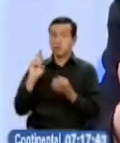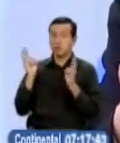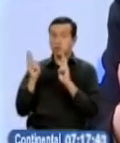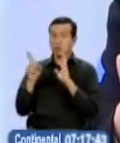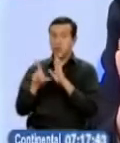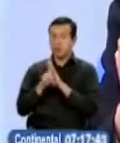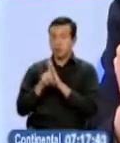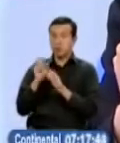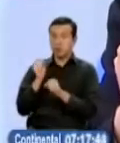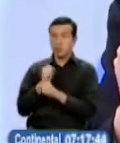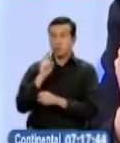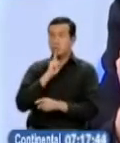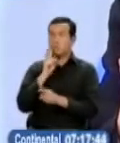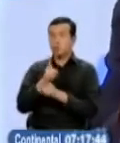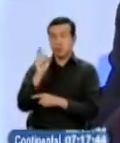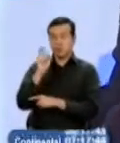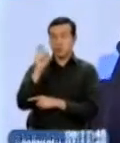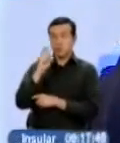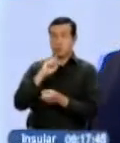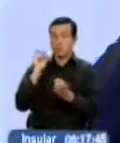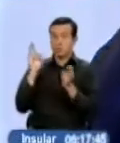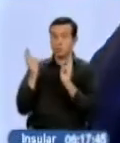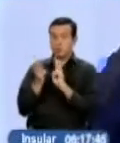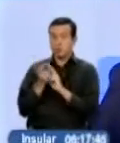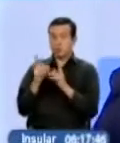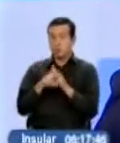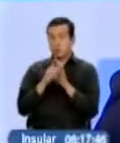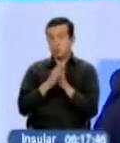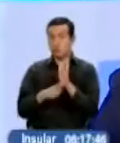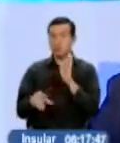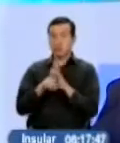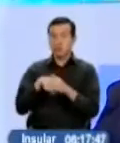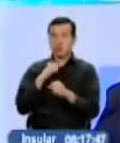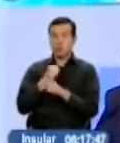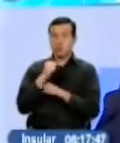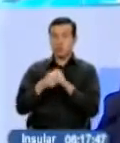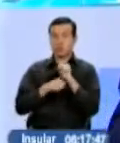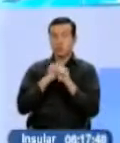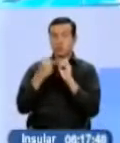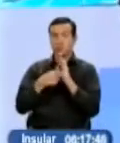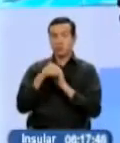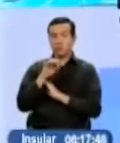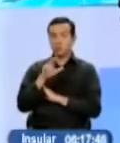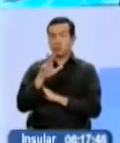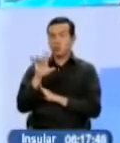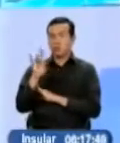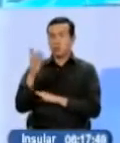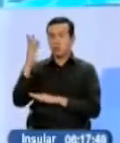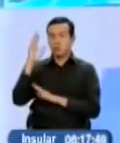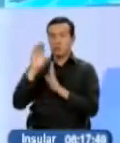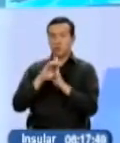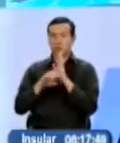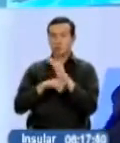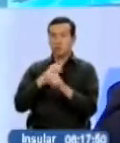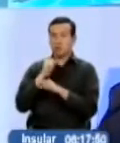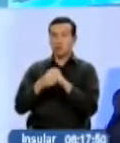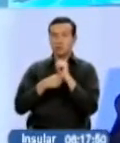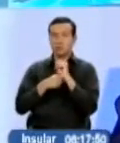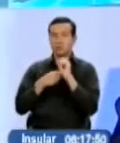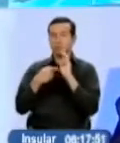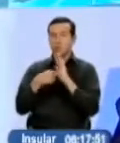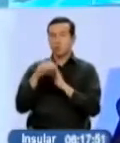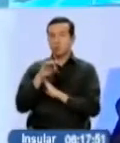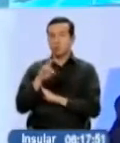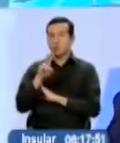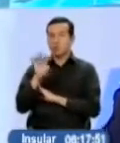código. Esto sí es cierto. Porque el código nació, el Código del Trabajo 1938 y antes, la Constitución de 1929, nacieron